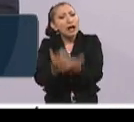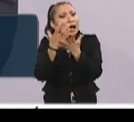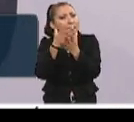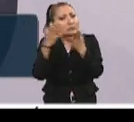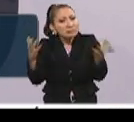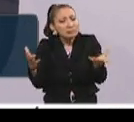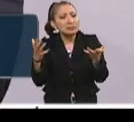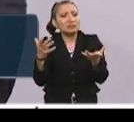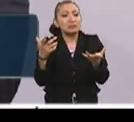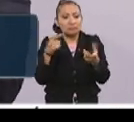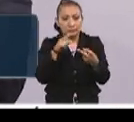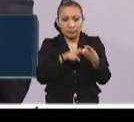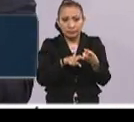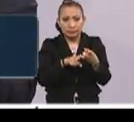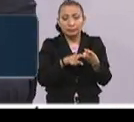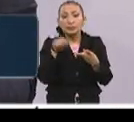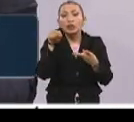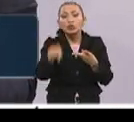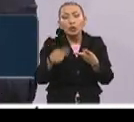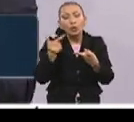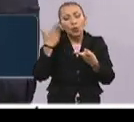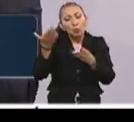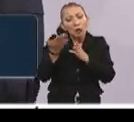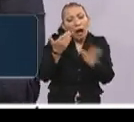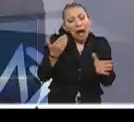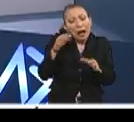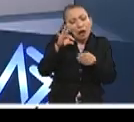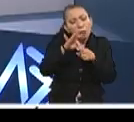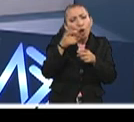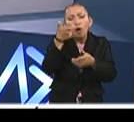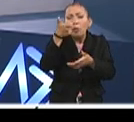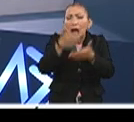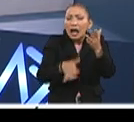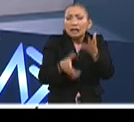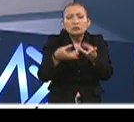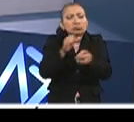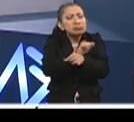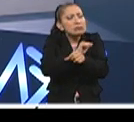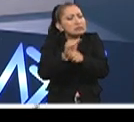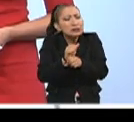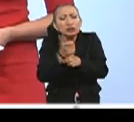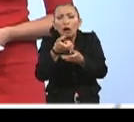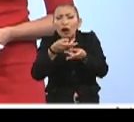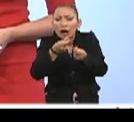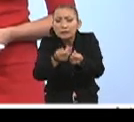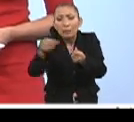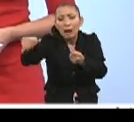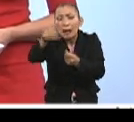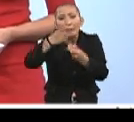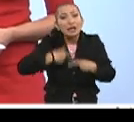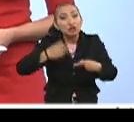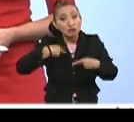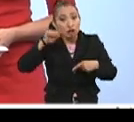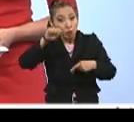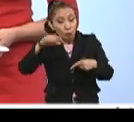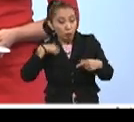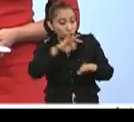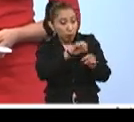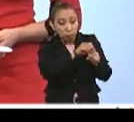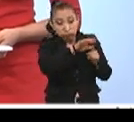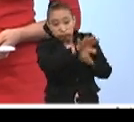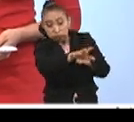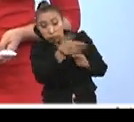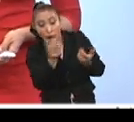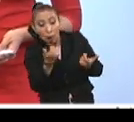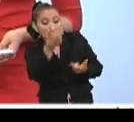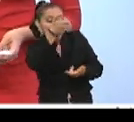que vas a hacer. Dos, aterrízalo a costos muy sencillos para los clientes, porque si conectas todo el impacto que vas a